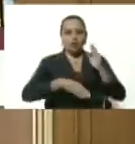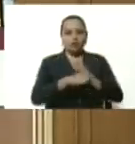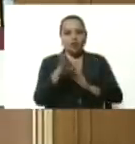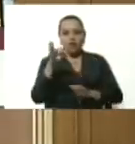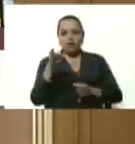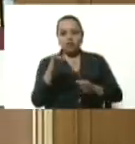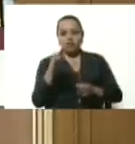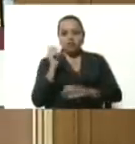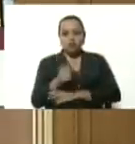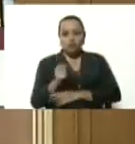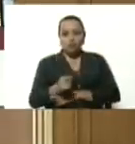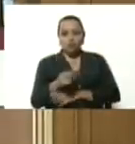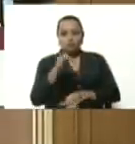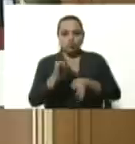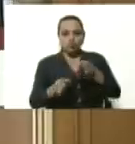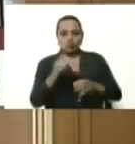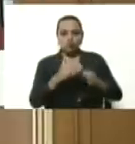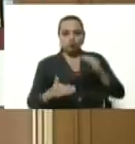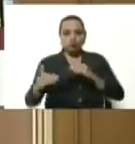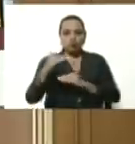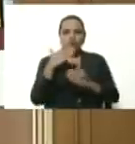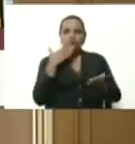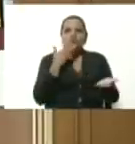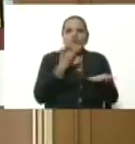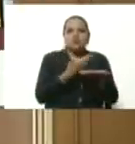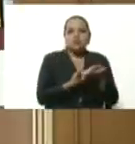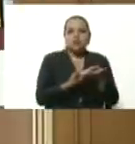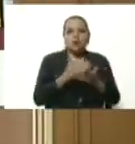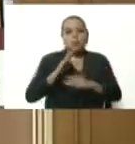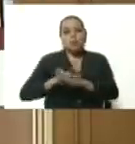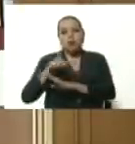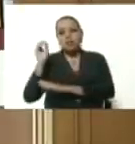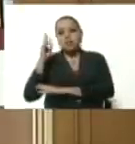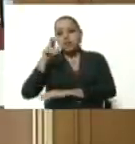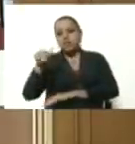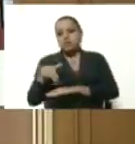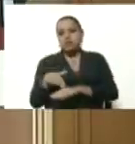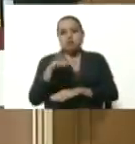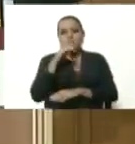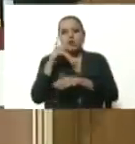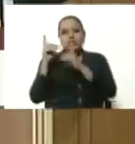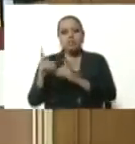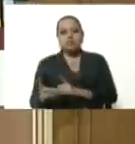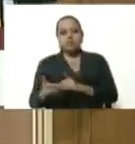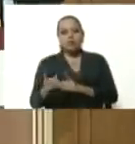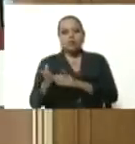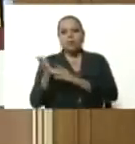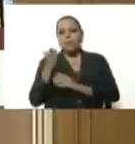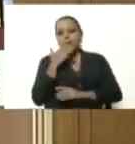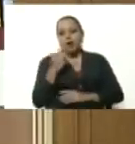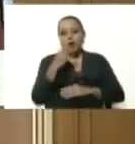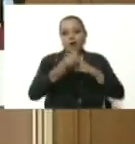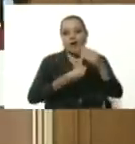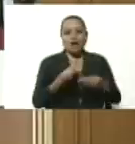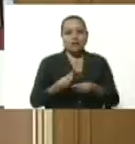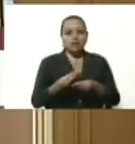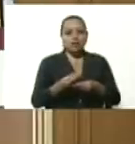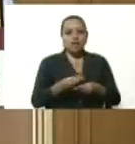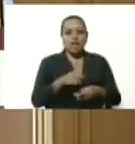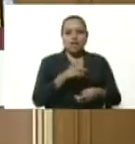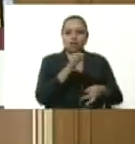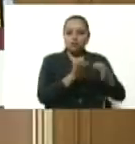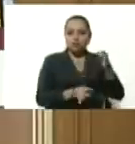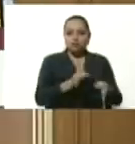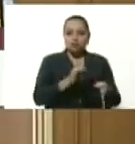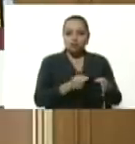de Justicia y solicitó que por omisión legislativa se designara el Tribunal Supremo de Justicia